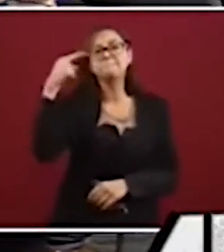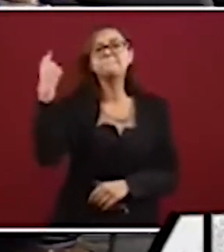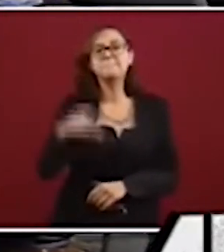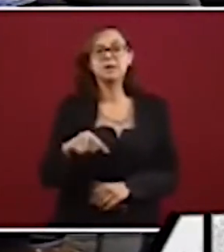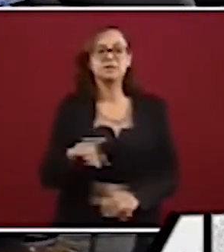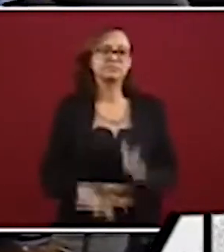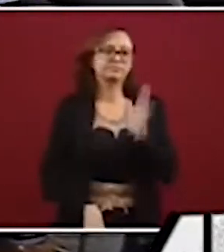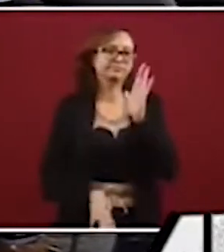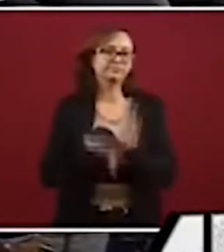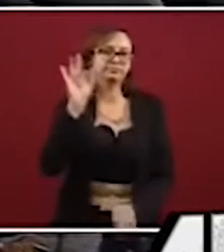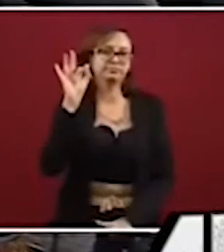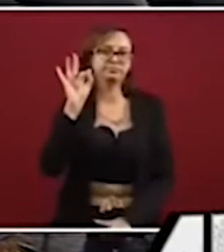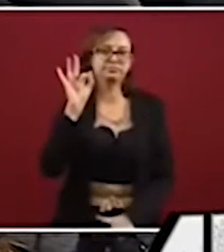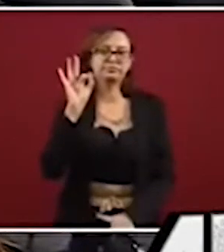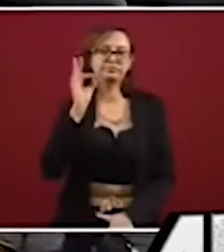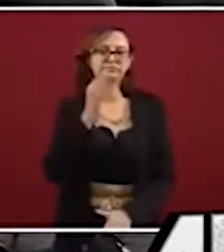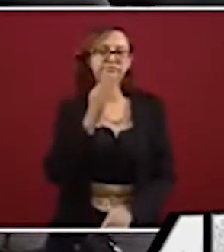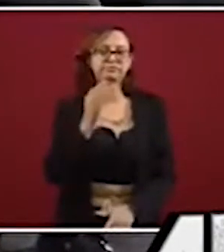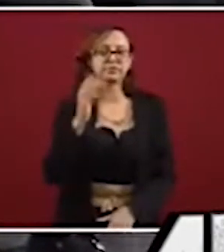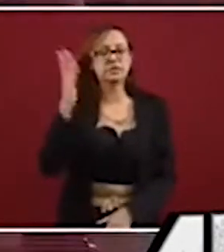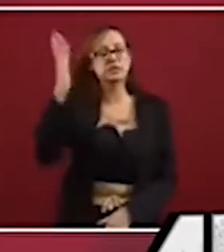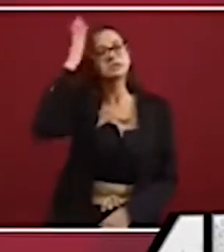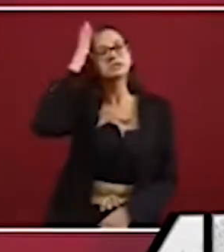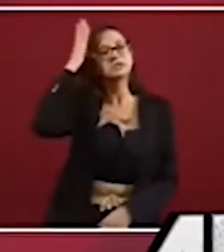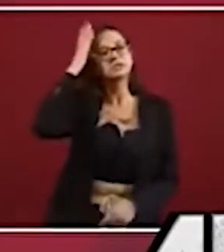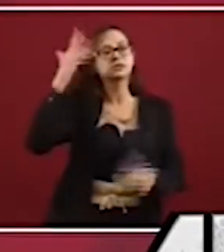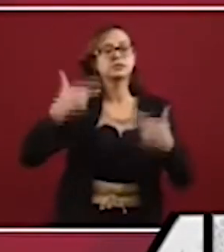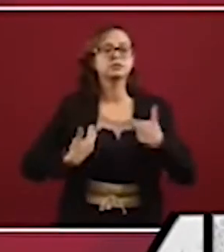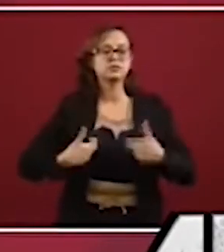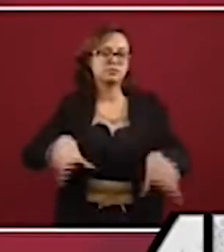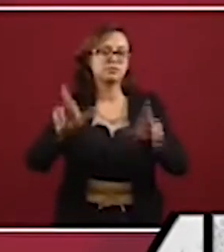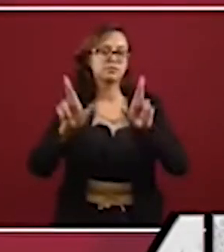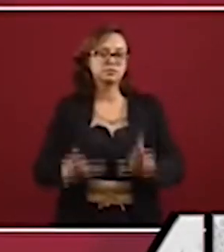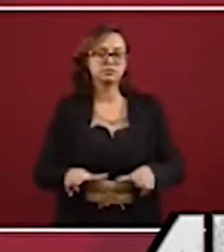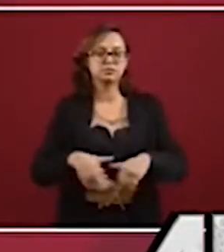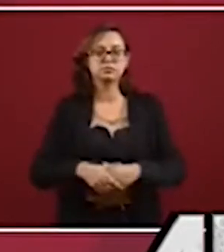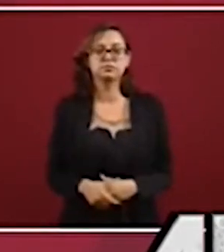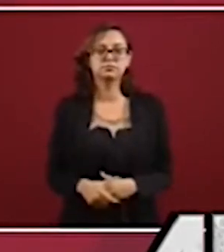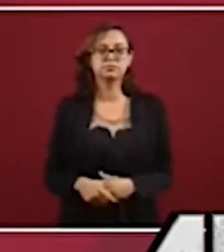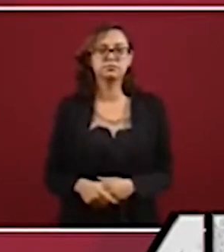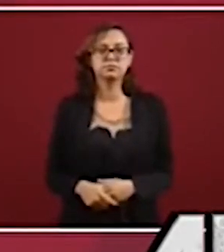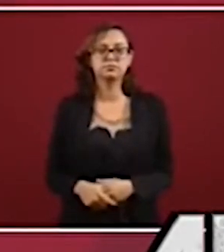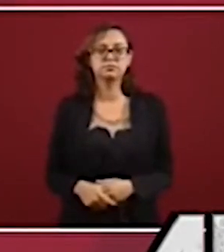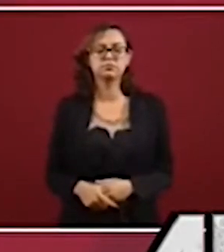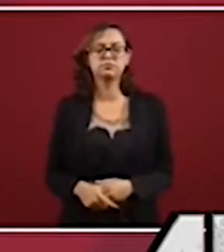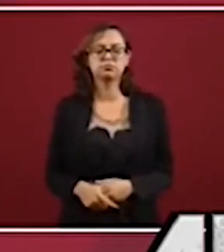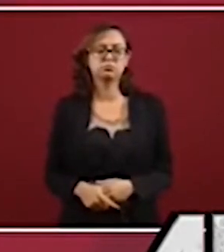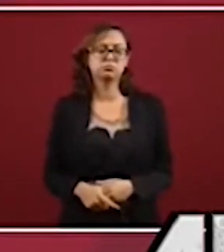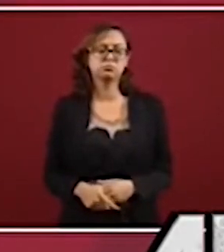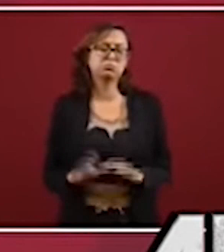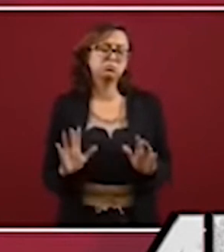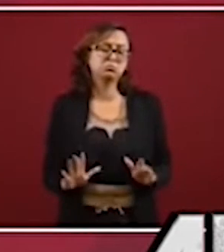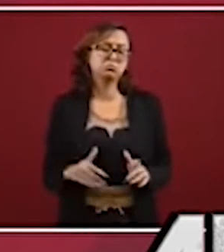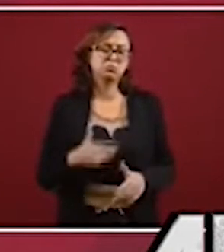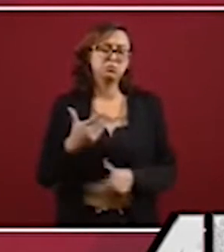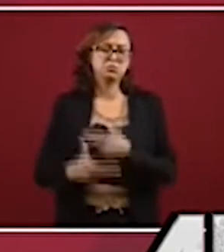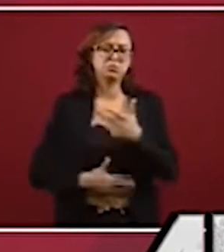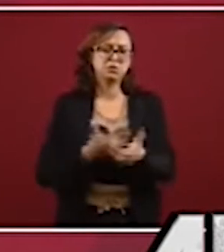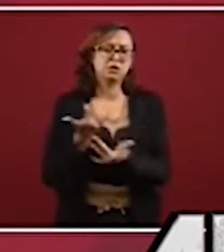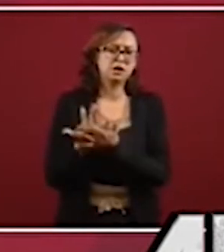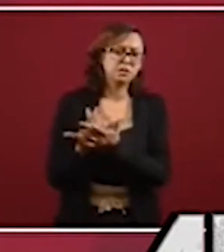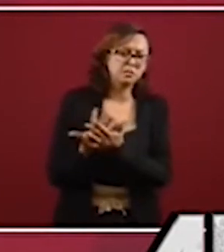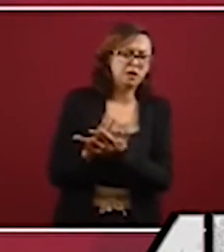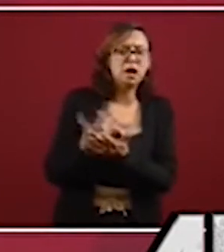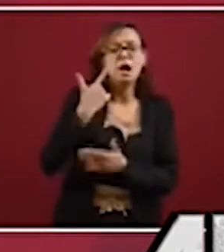elegir a sus representantes. Entonces, vamos a esperar